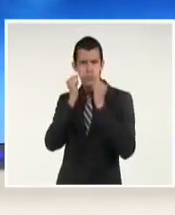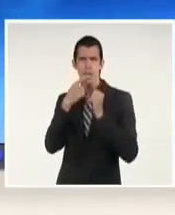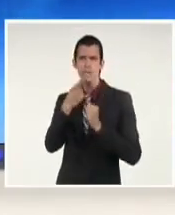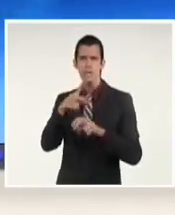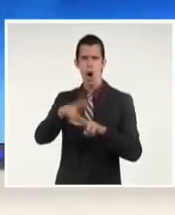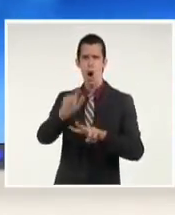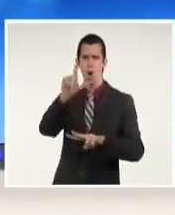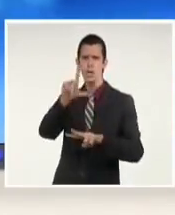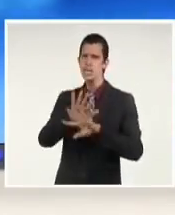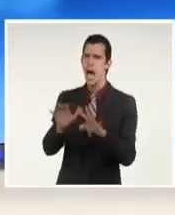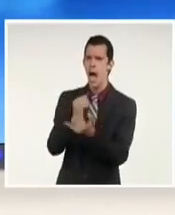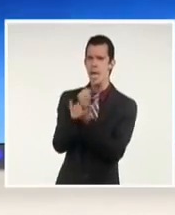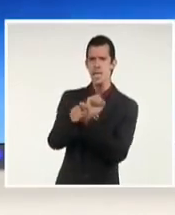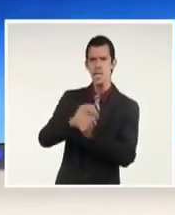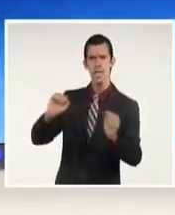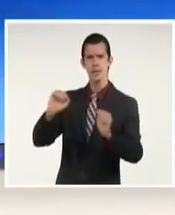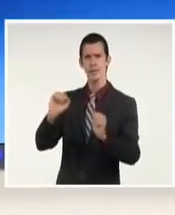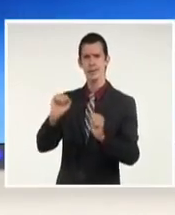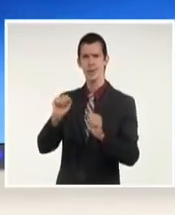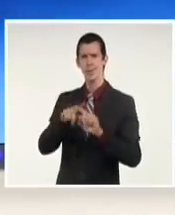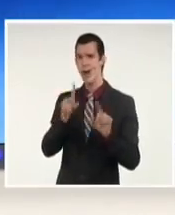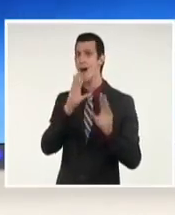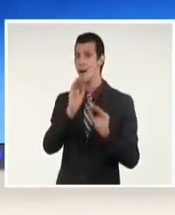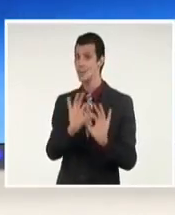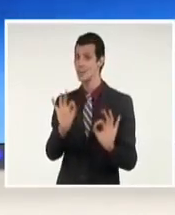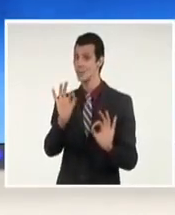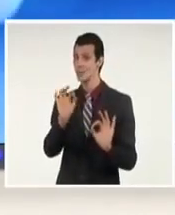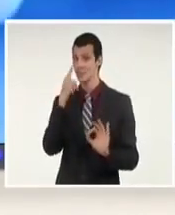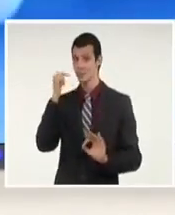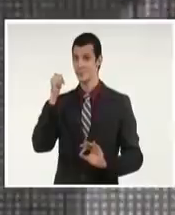Les adelanto que es toda una perla.